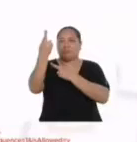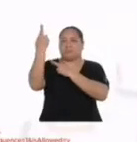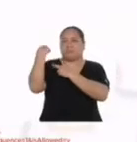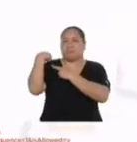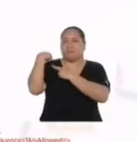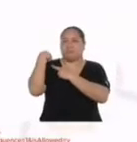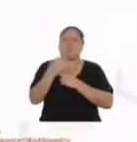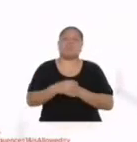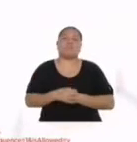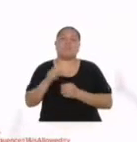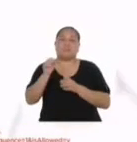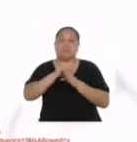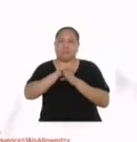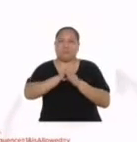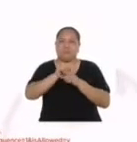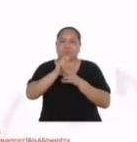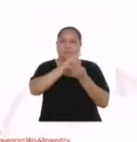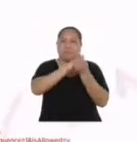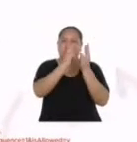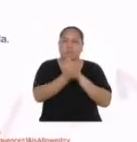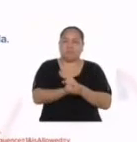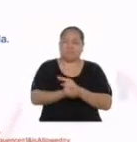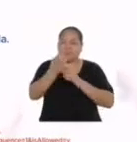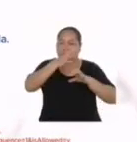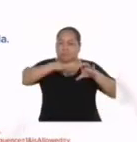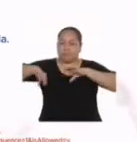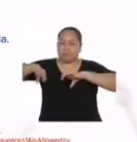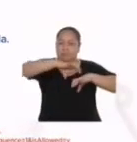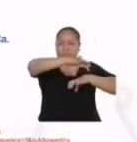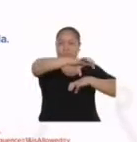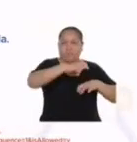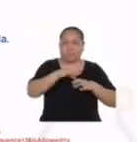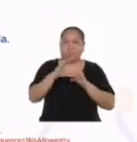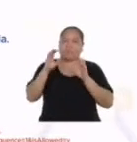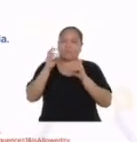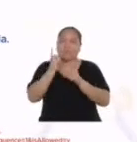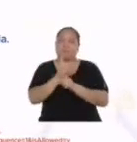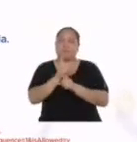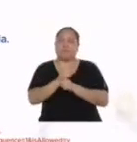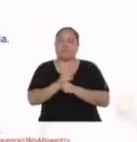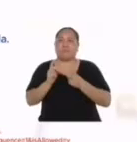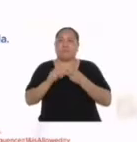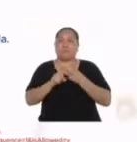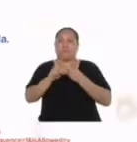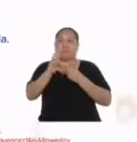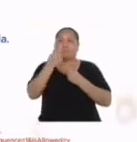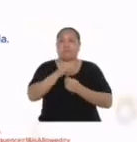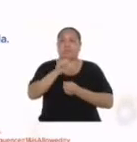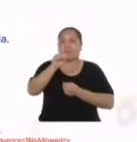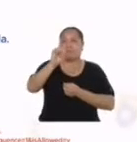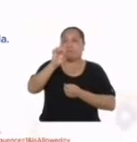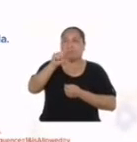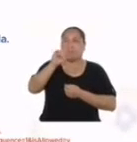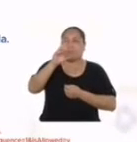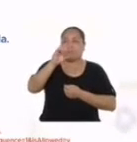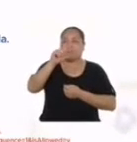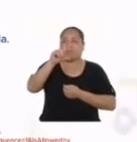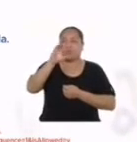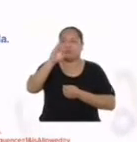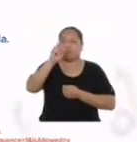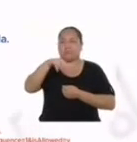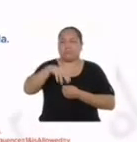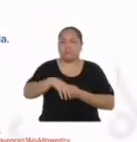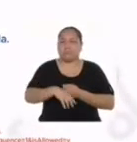responsabilidad. Practica el reciclaje y segregación adecuada. 2. Segregación o acción